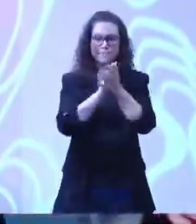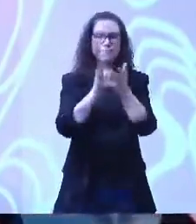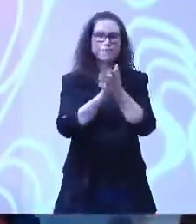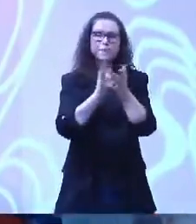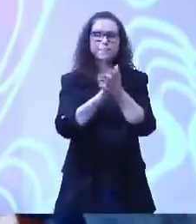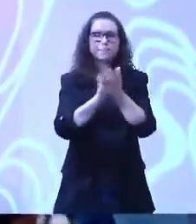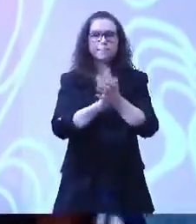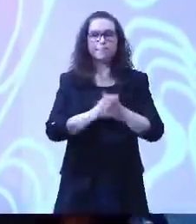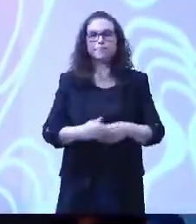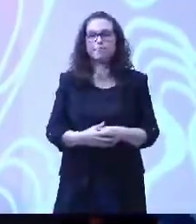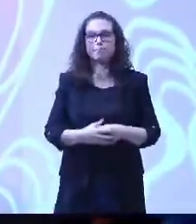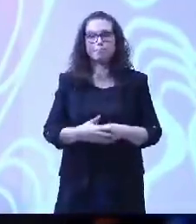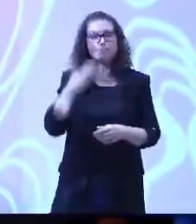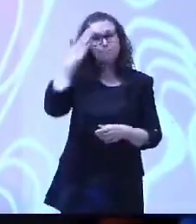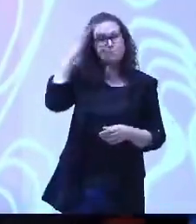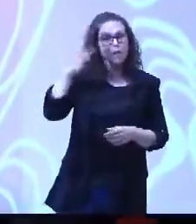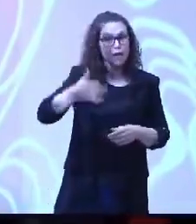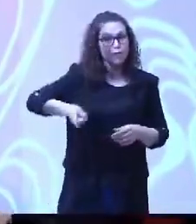nosotros,